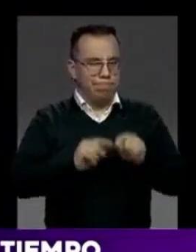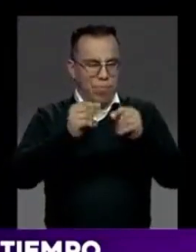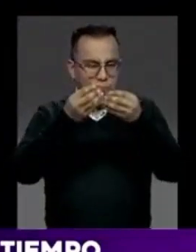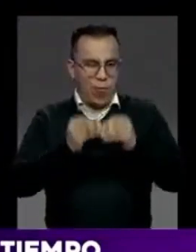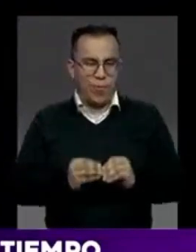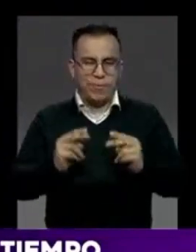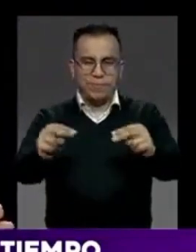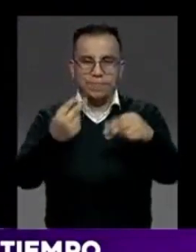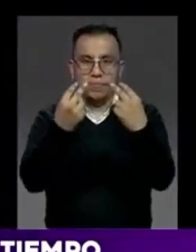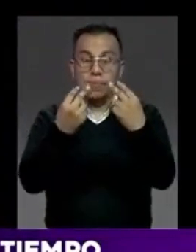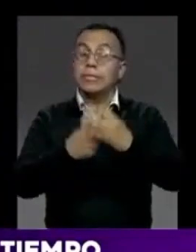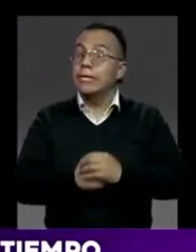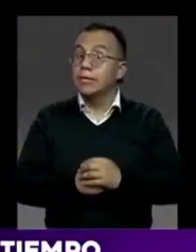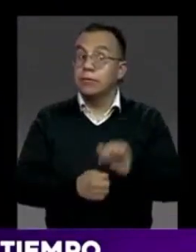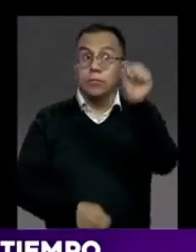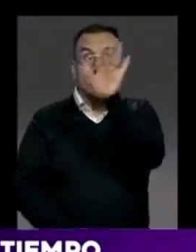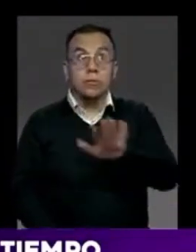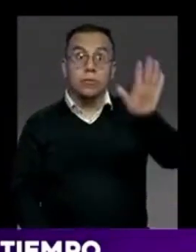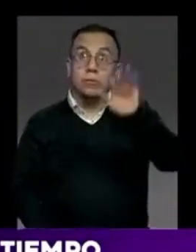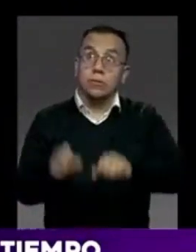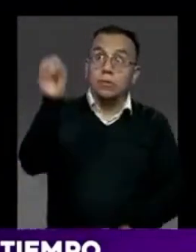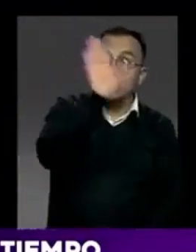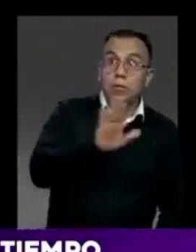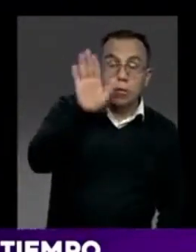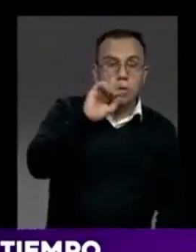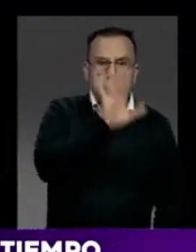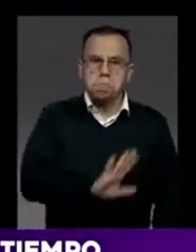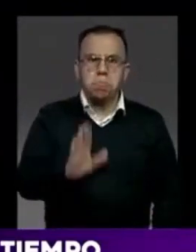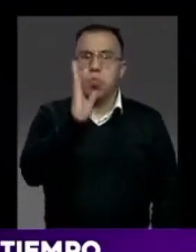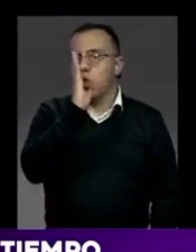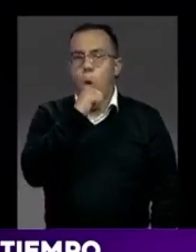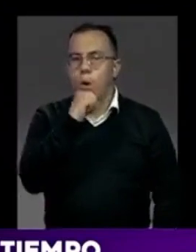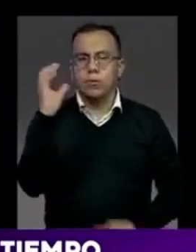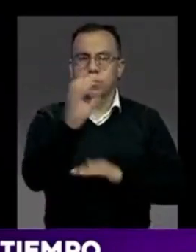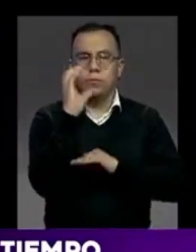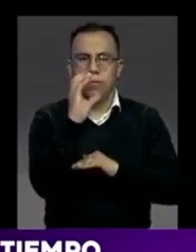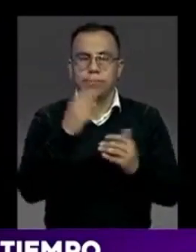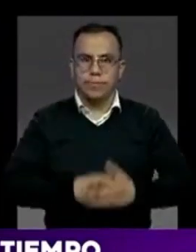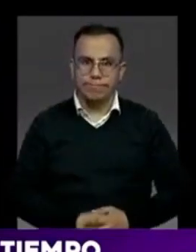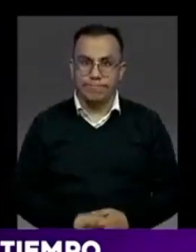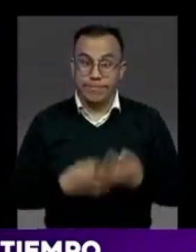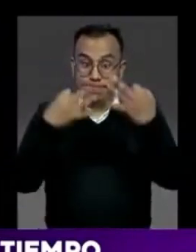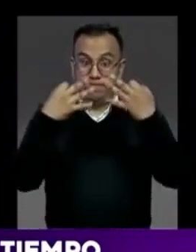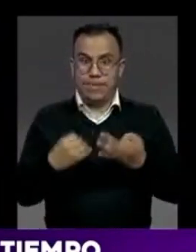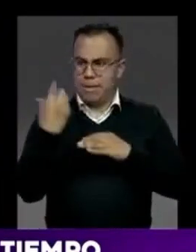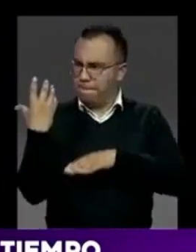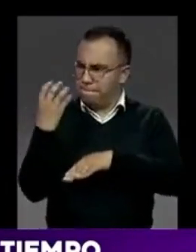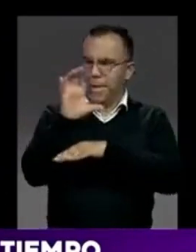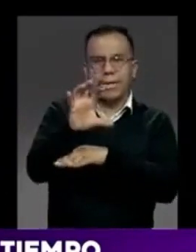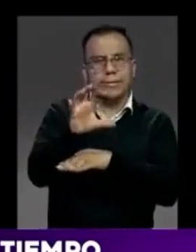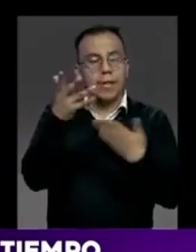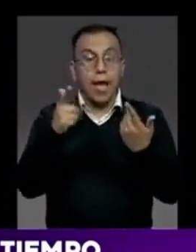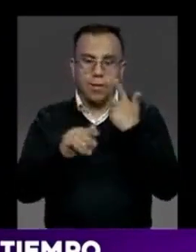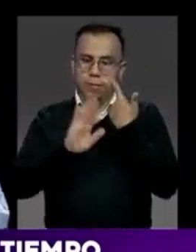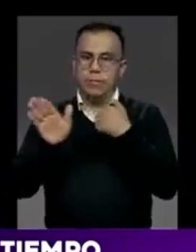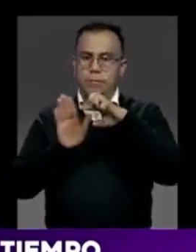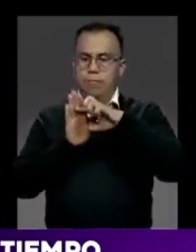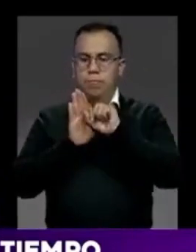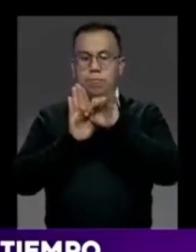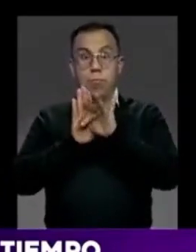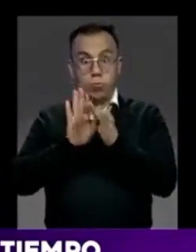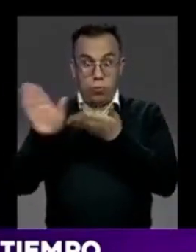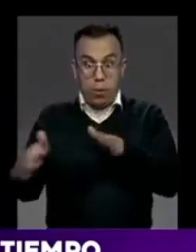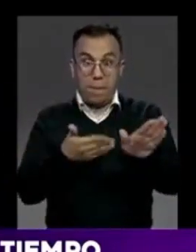si región en maine acción sin regiones es imposible que haya país y por eso de manera concreta en nuestro plan de gobierno lo que